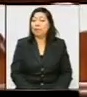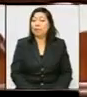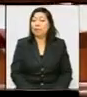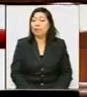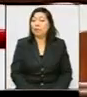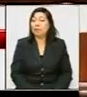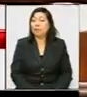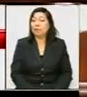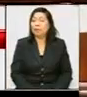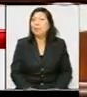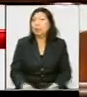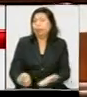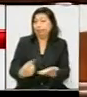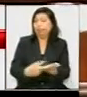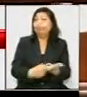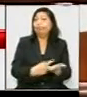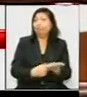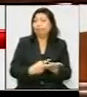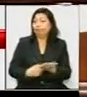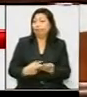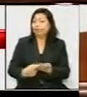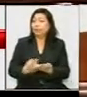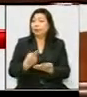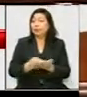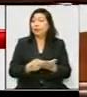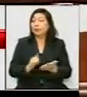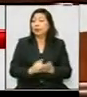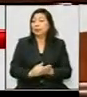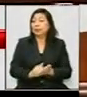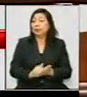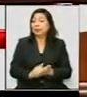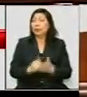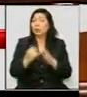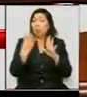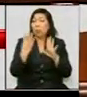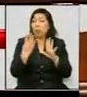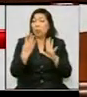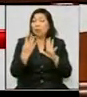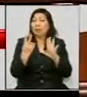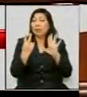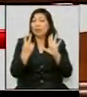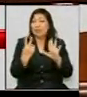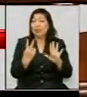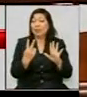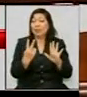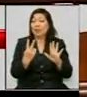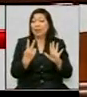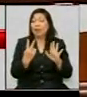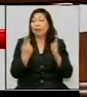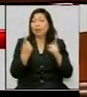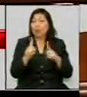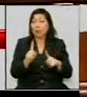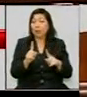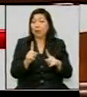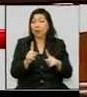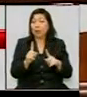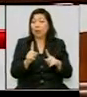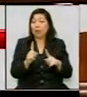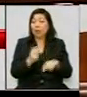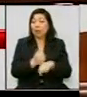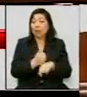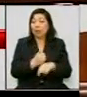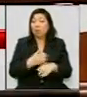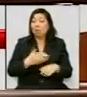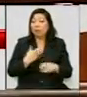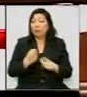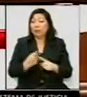Permanentemente buscamos el consenso. Es por eso que de 9 bancadas, 7 bancadas estaban de acuerdo en que en portavoces el día de hoy se